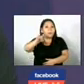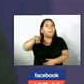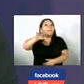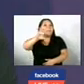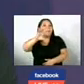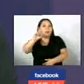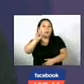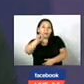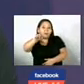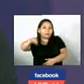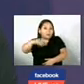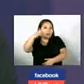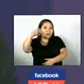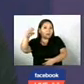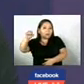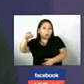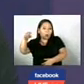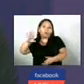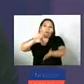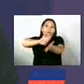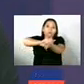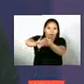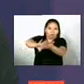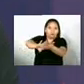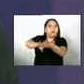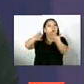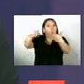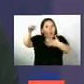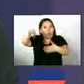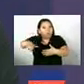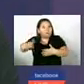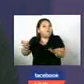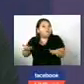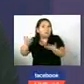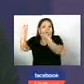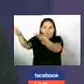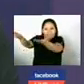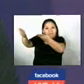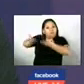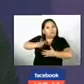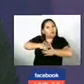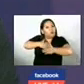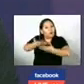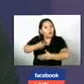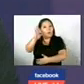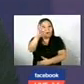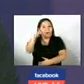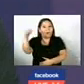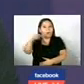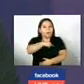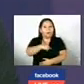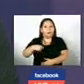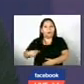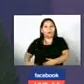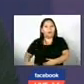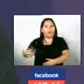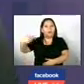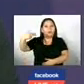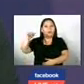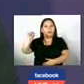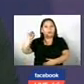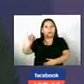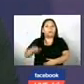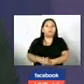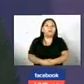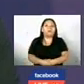esas fueron compradas con fondos públicos pero esta se trata de una donación que está dando el gobierno de china muy